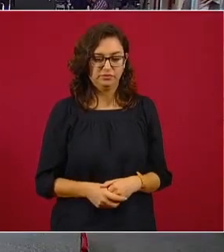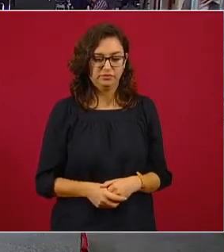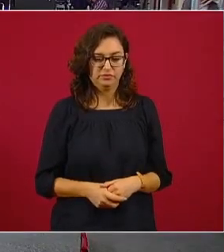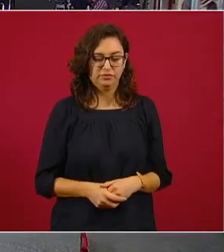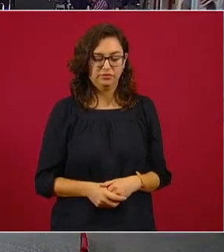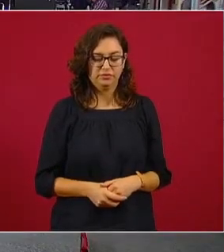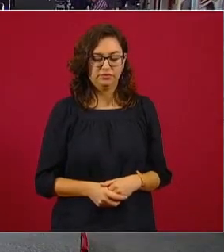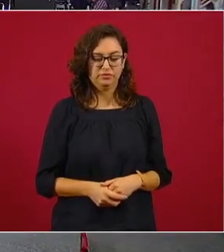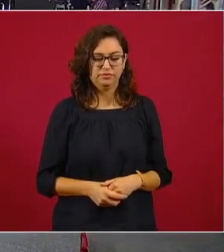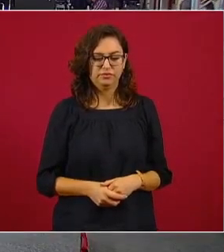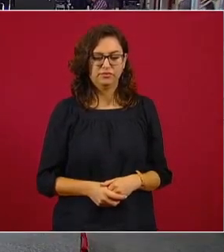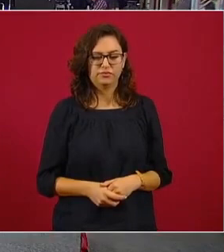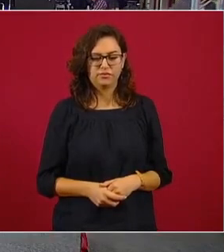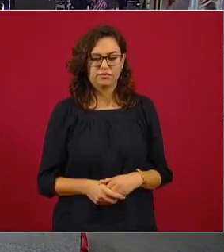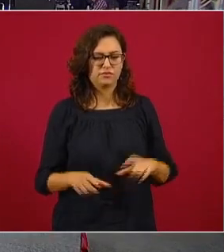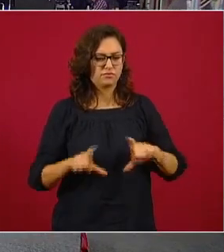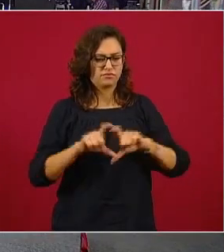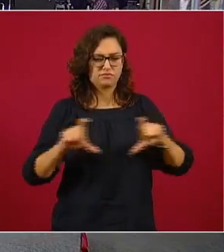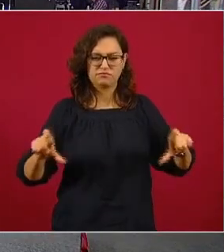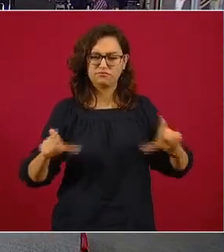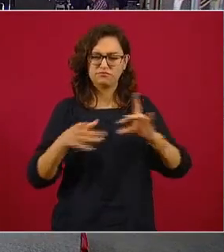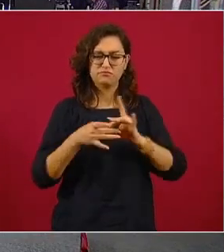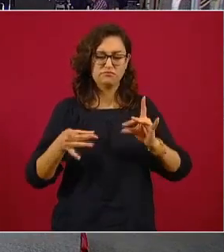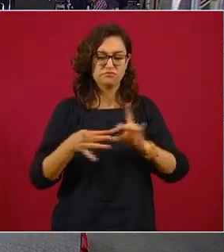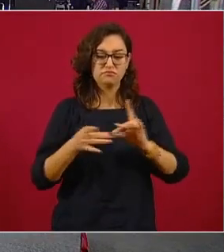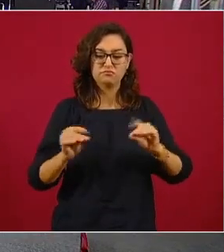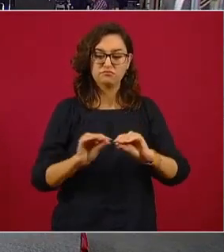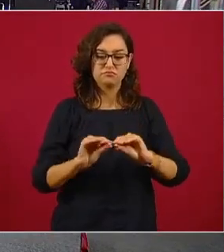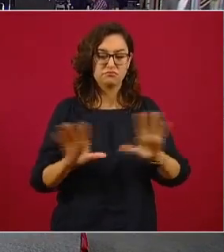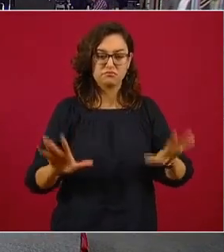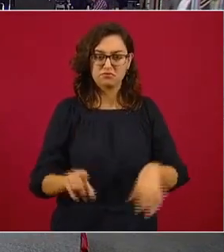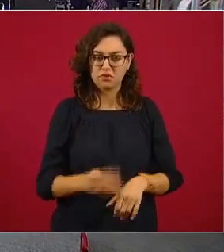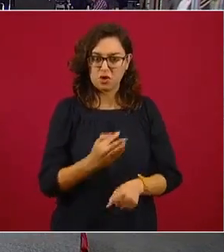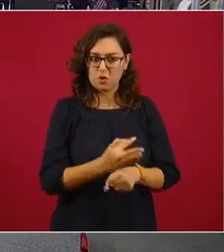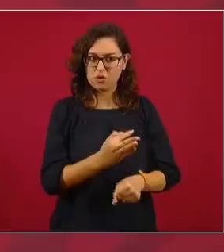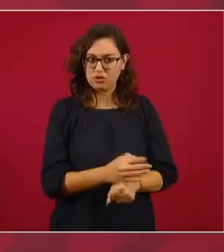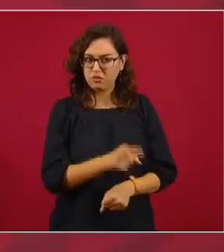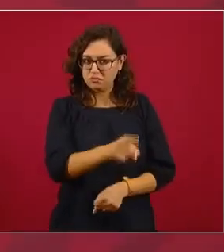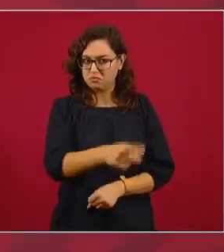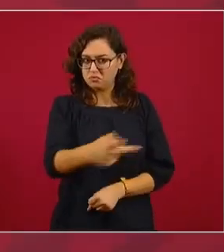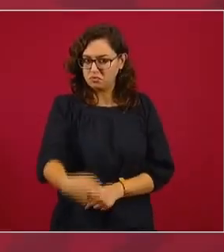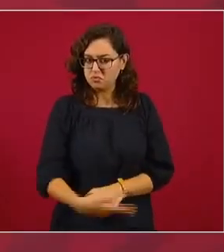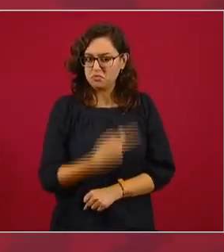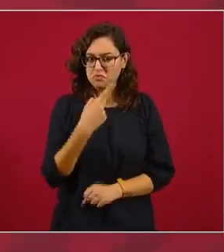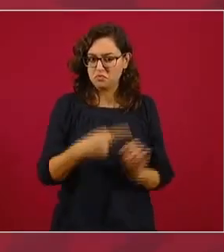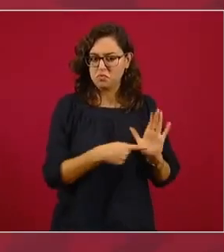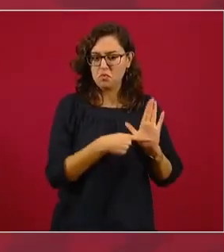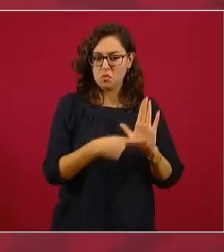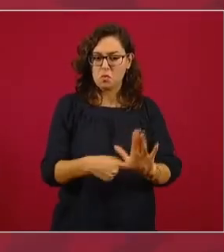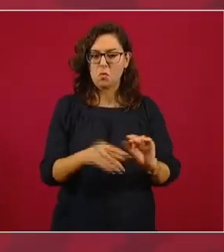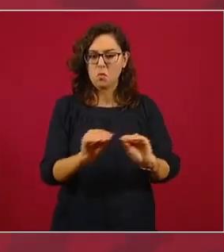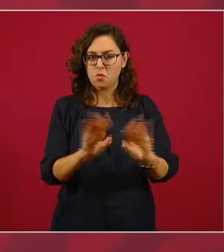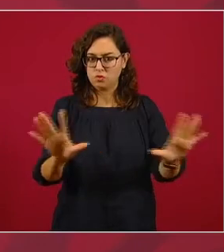porque ahí está muy claro lo que me estás preguntando.